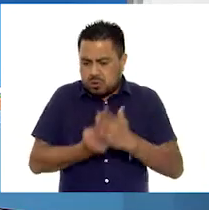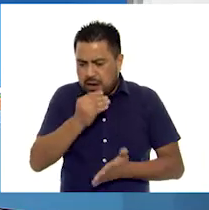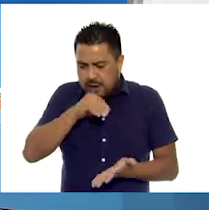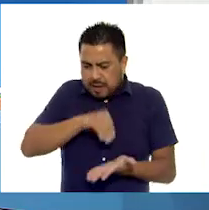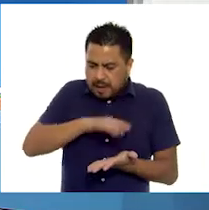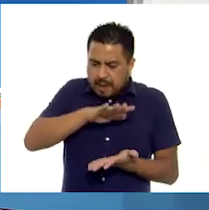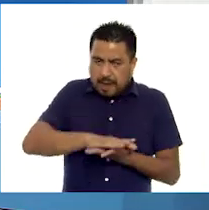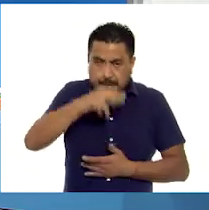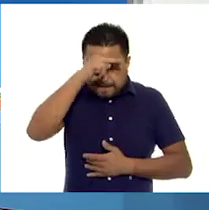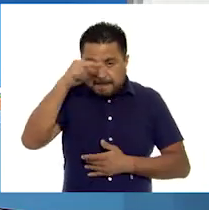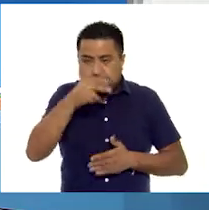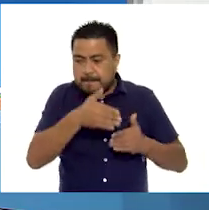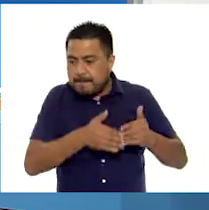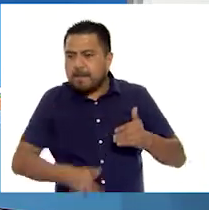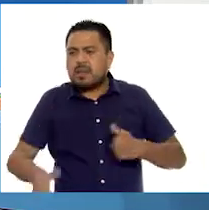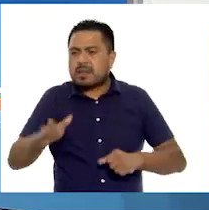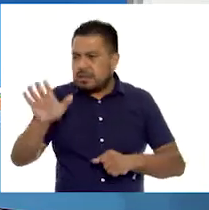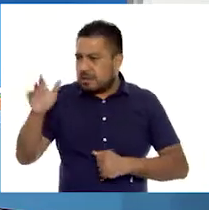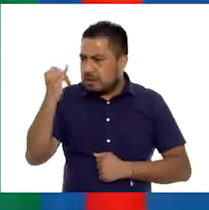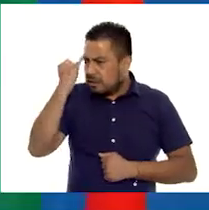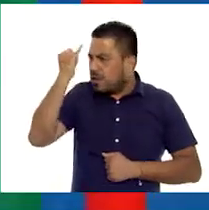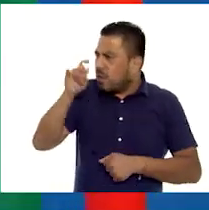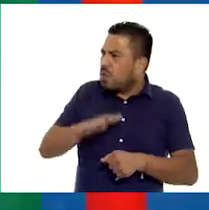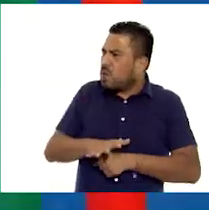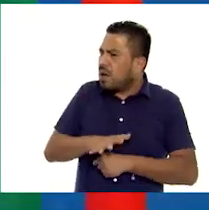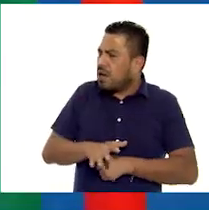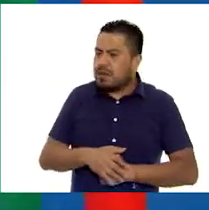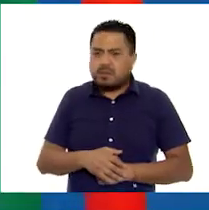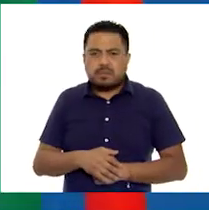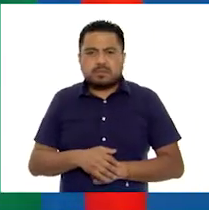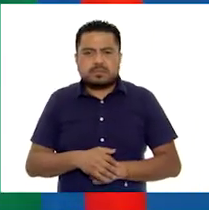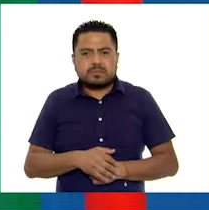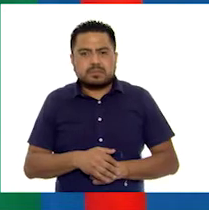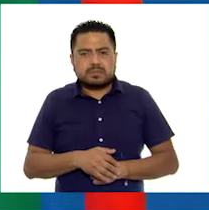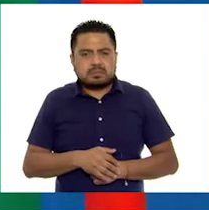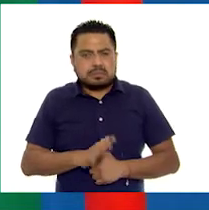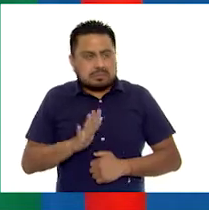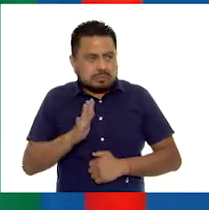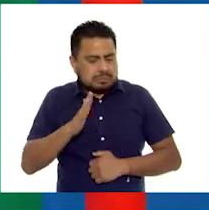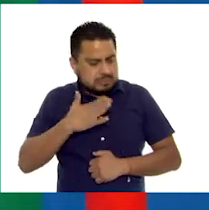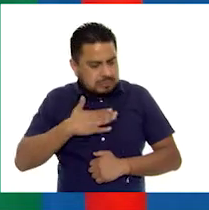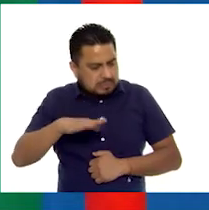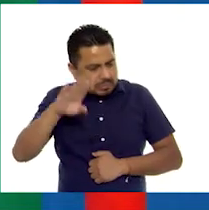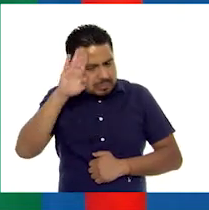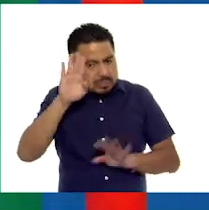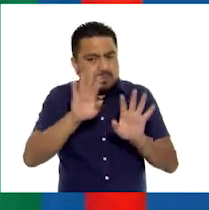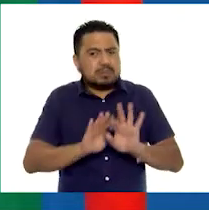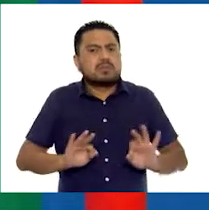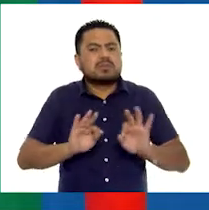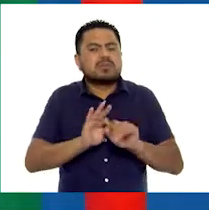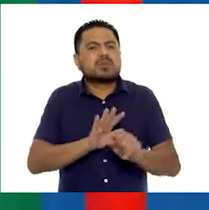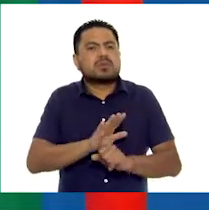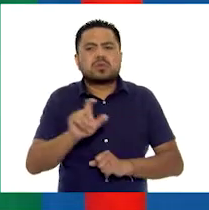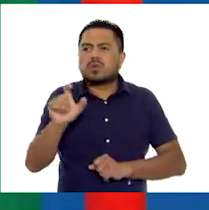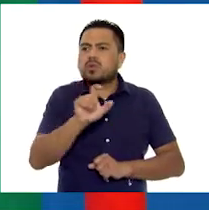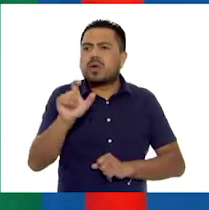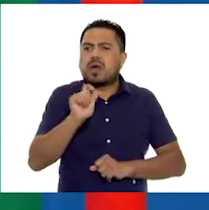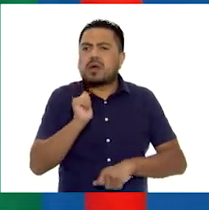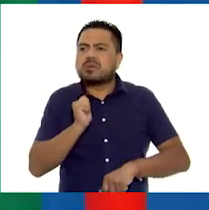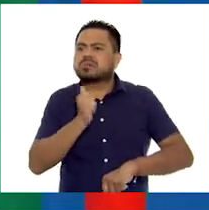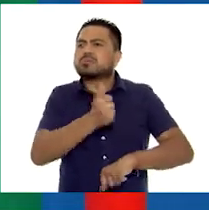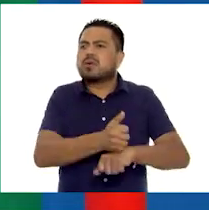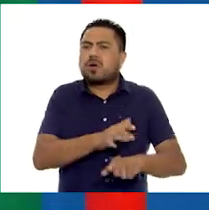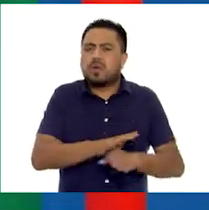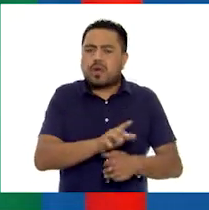en méxico te imaginas de cuáles son estas fechas y un evento que yo considero importante es cuando se concedió